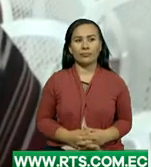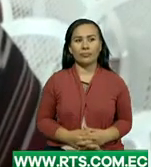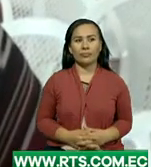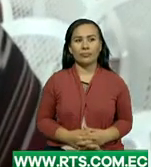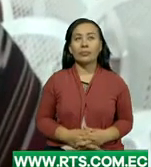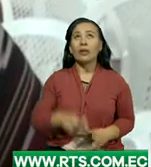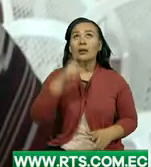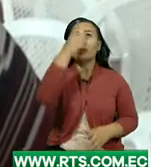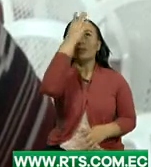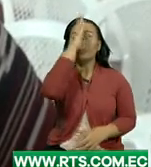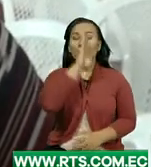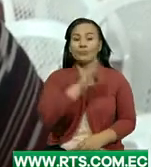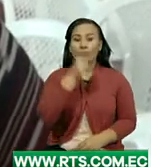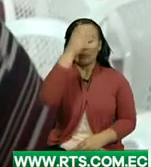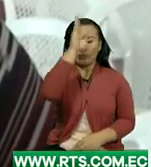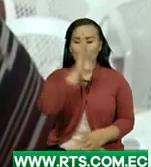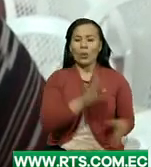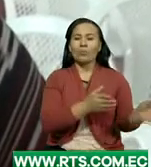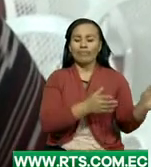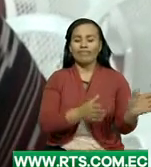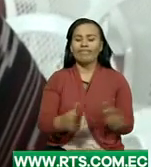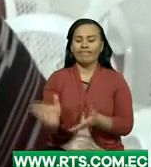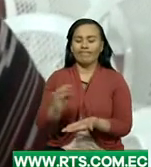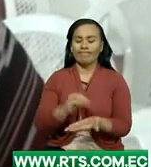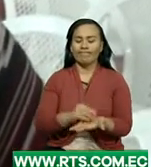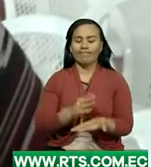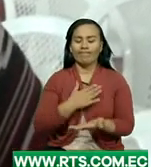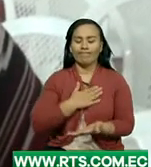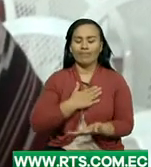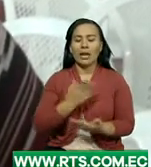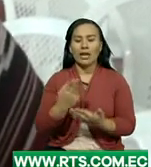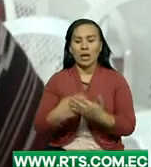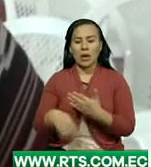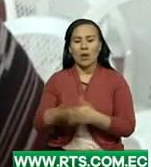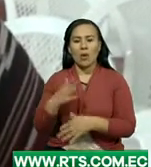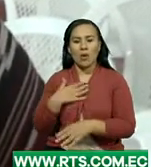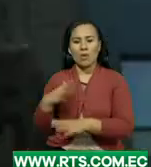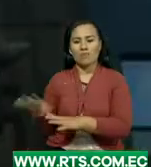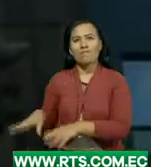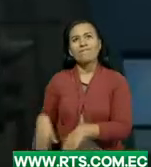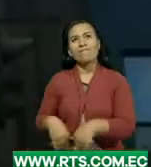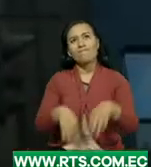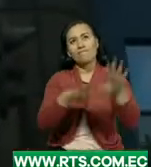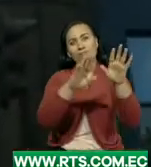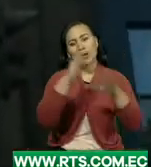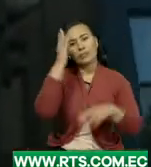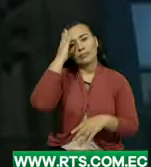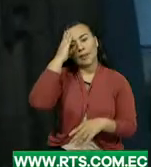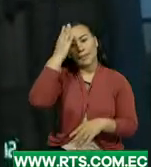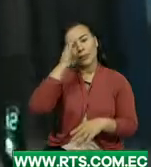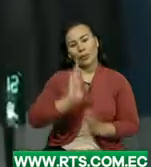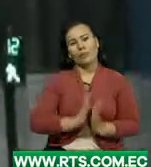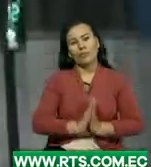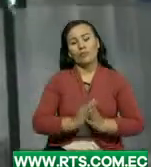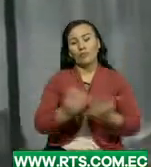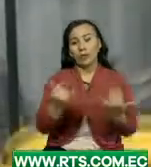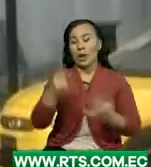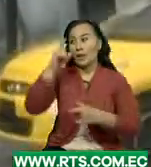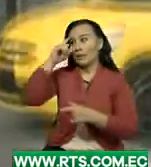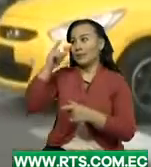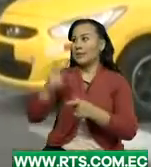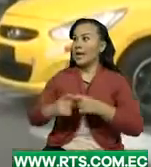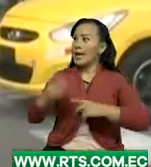primero creo en Dios y Dios tiene un plan y él tuvo que utilizar de esa manera. Para el fiscal, el caso se investigará de